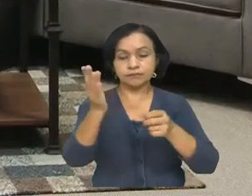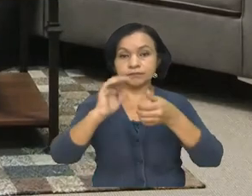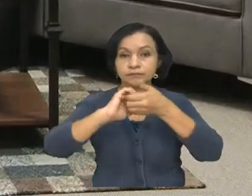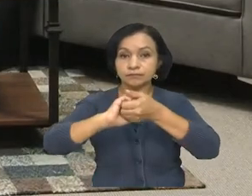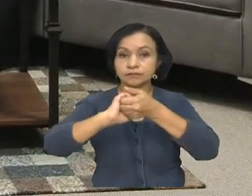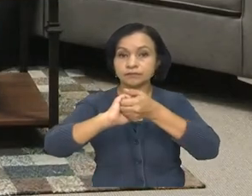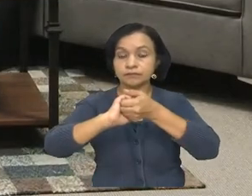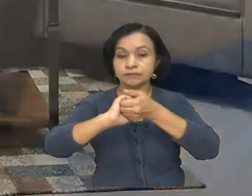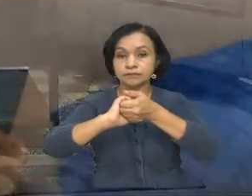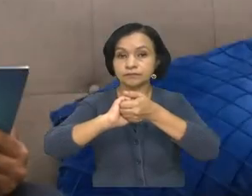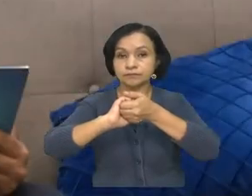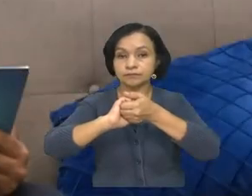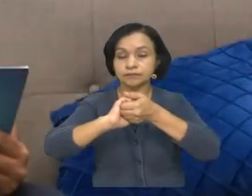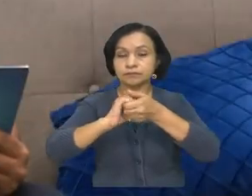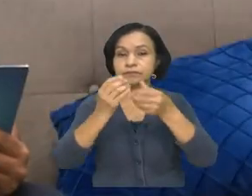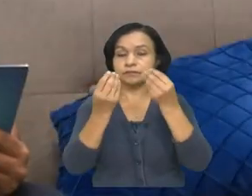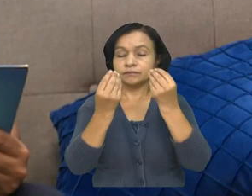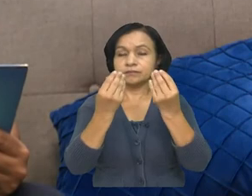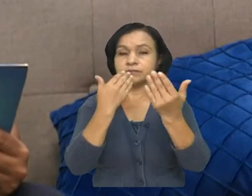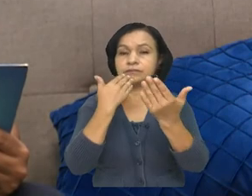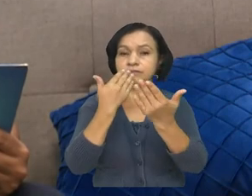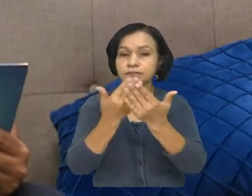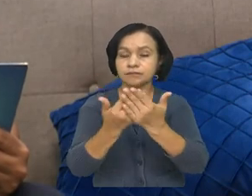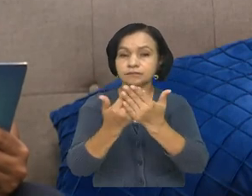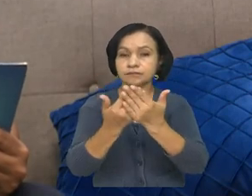televidentes, también les agradecemos por habernos